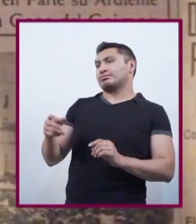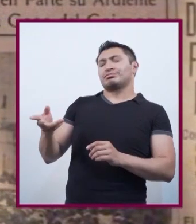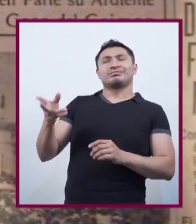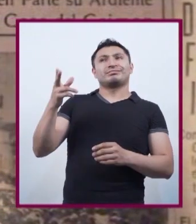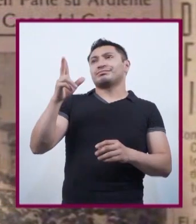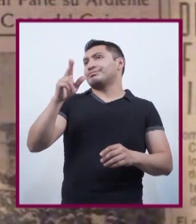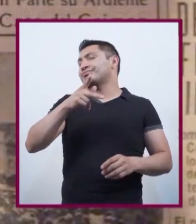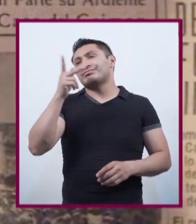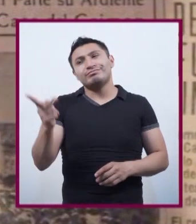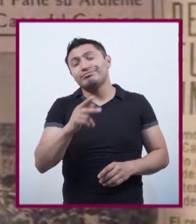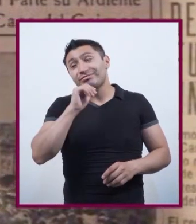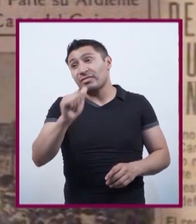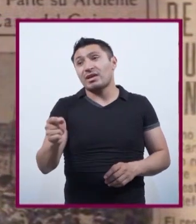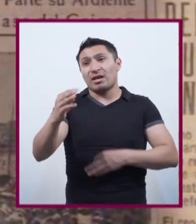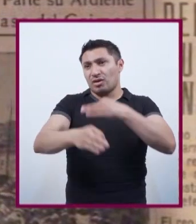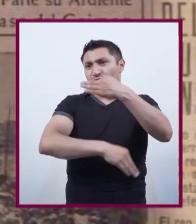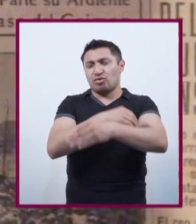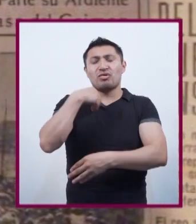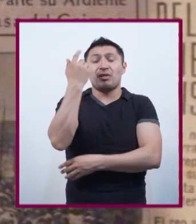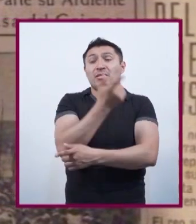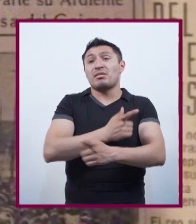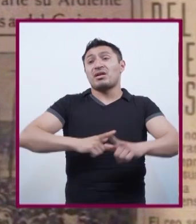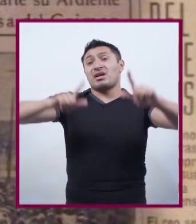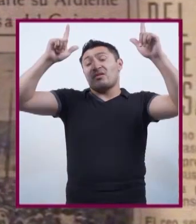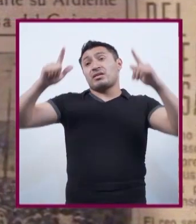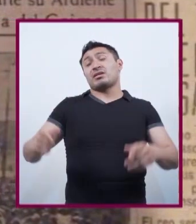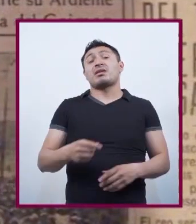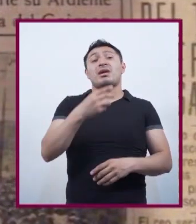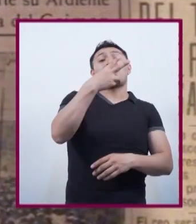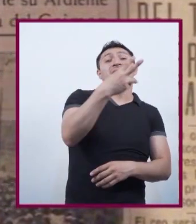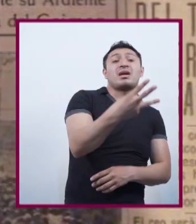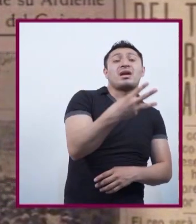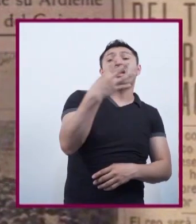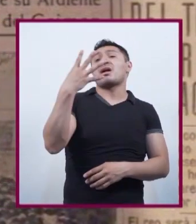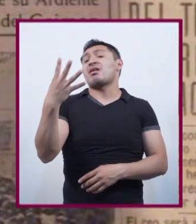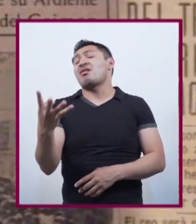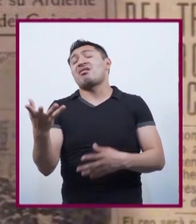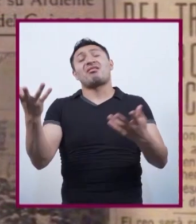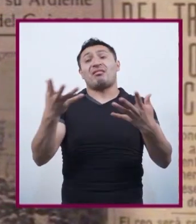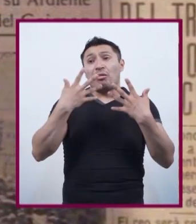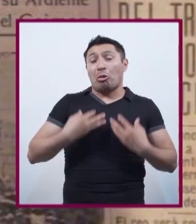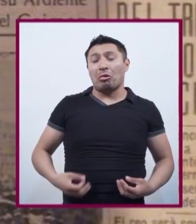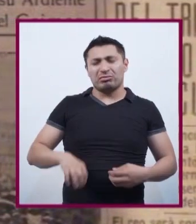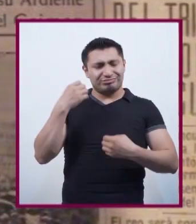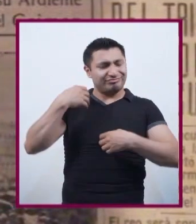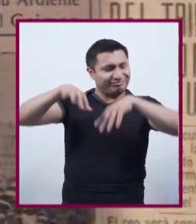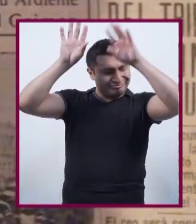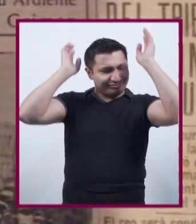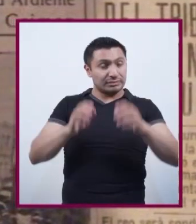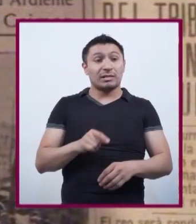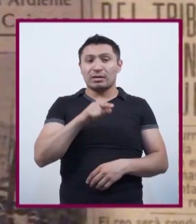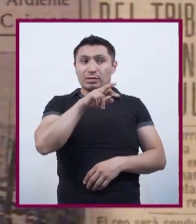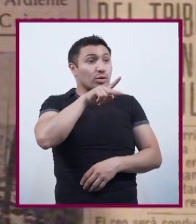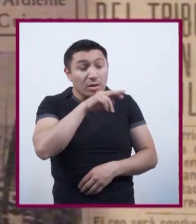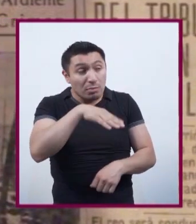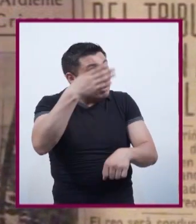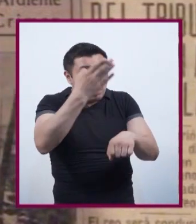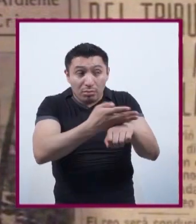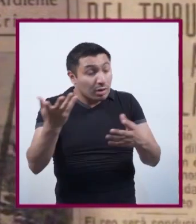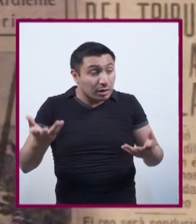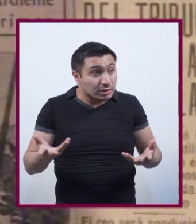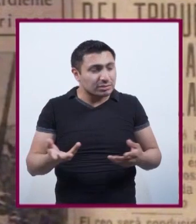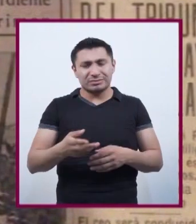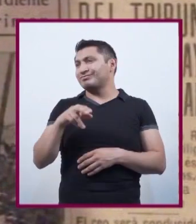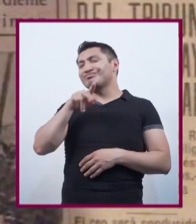nos gusta la libertad. ¿Y qué susto iban a llevar 3 o 4 desgraciados? ¿No te preocupa la sentencia y lo que te